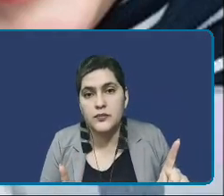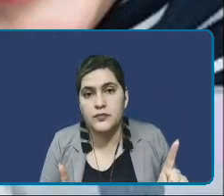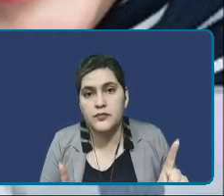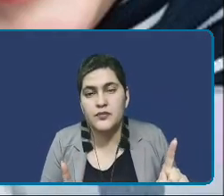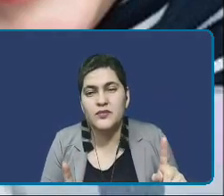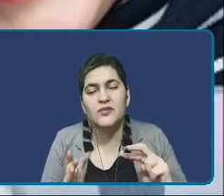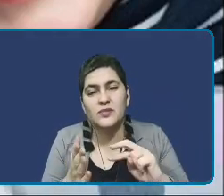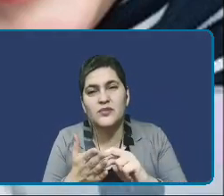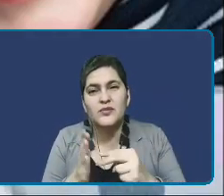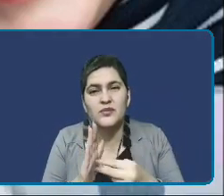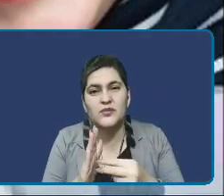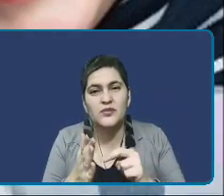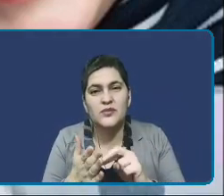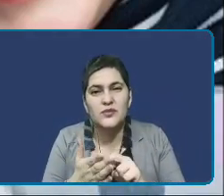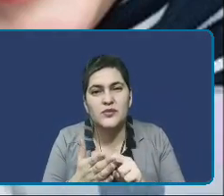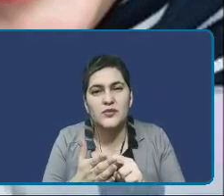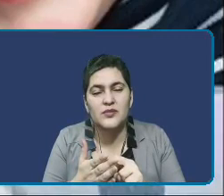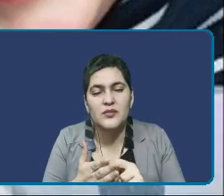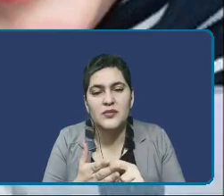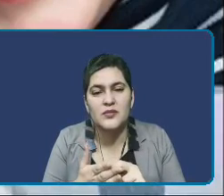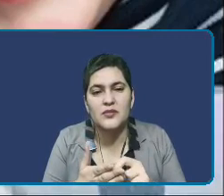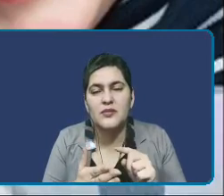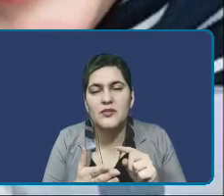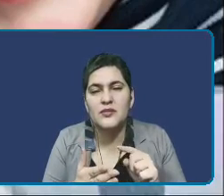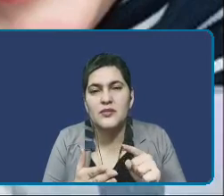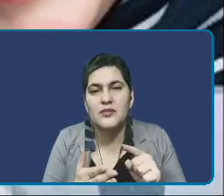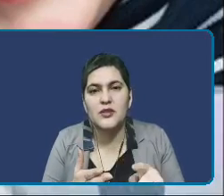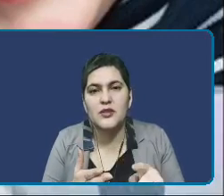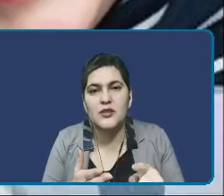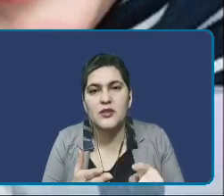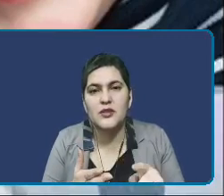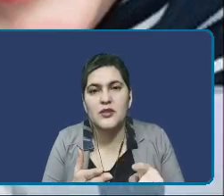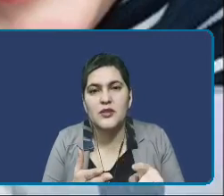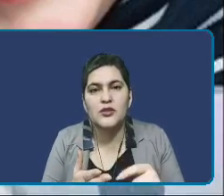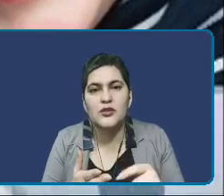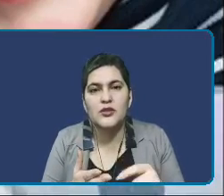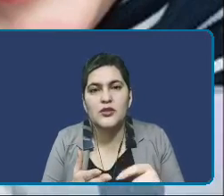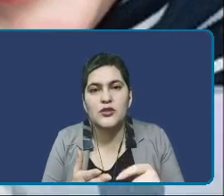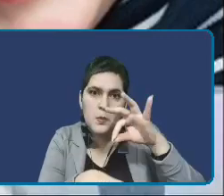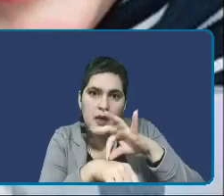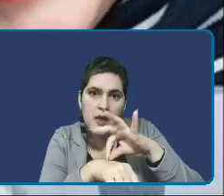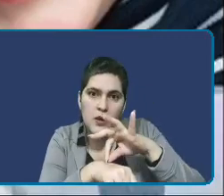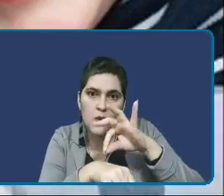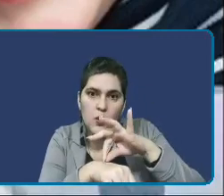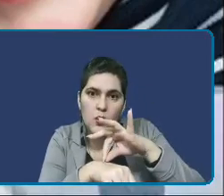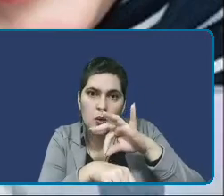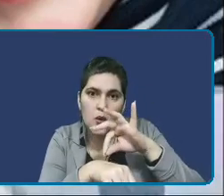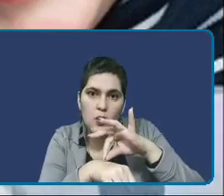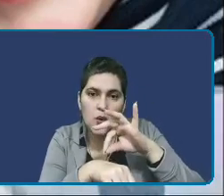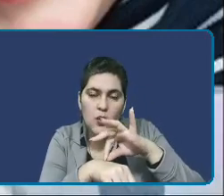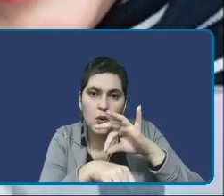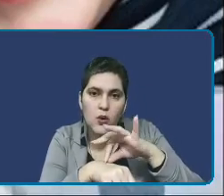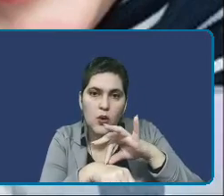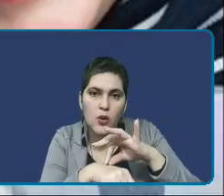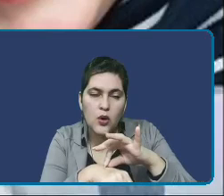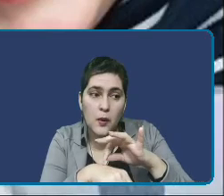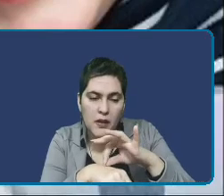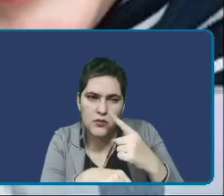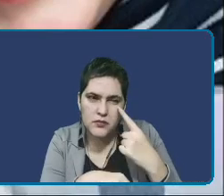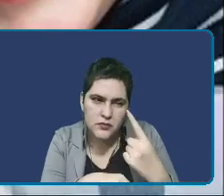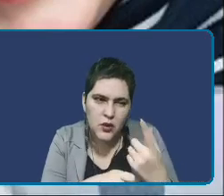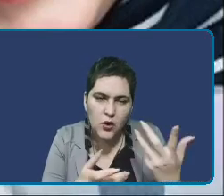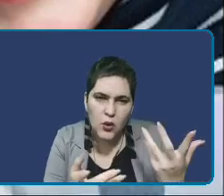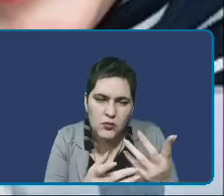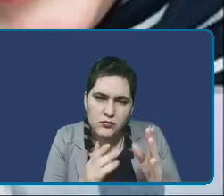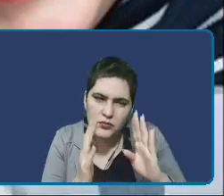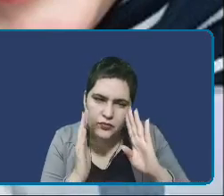problemáticas respecto a cómo yo me voy a enfrentar como médico o como tratante, ¿no es cierto?, a saber